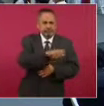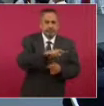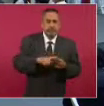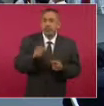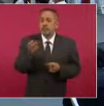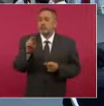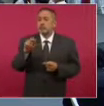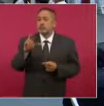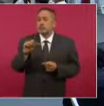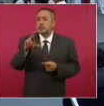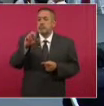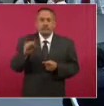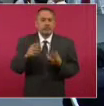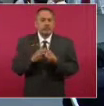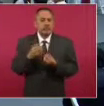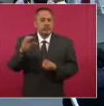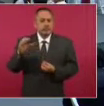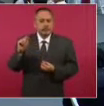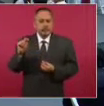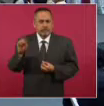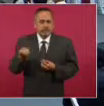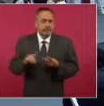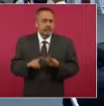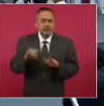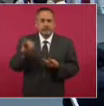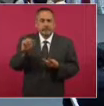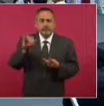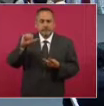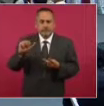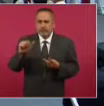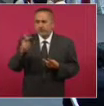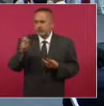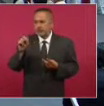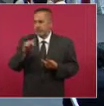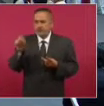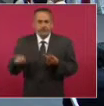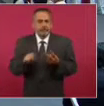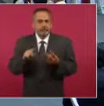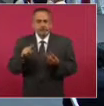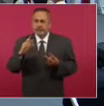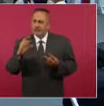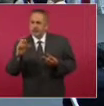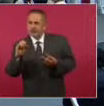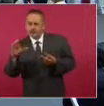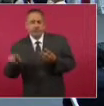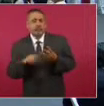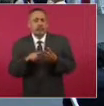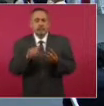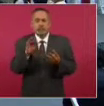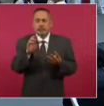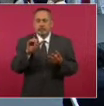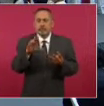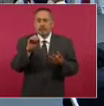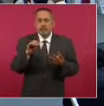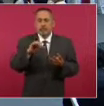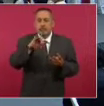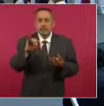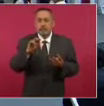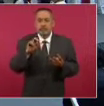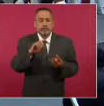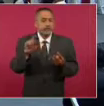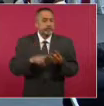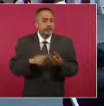Carlos Aceves del Olmo de la CTM, Isaías González de la CROC, Francisco Hernández Juárez